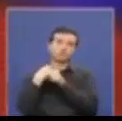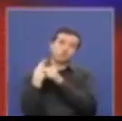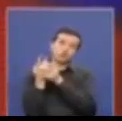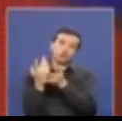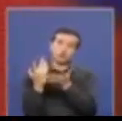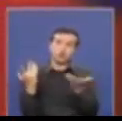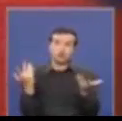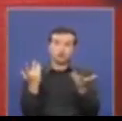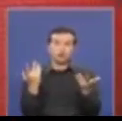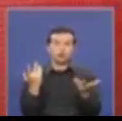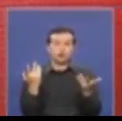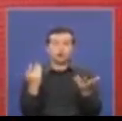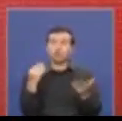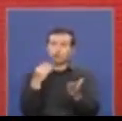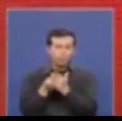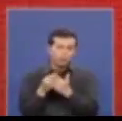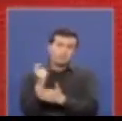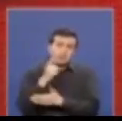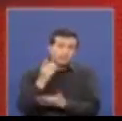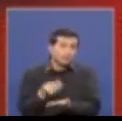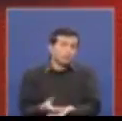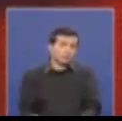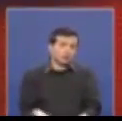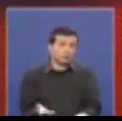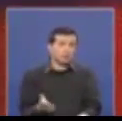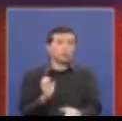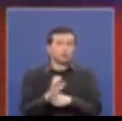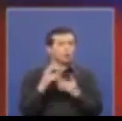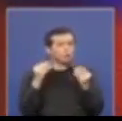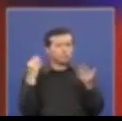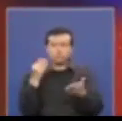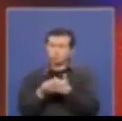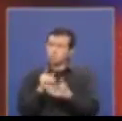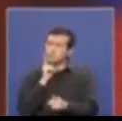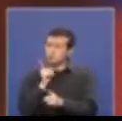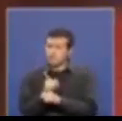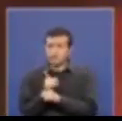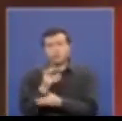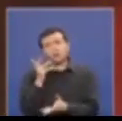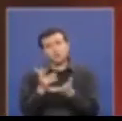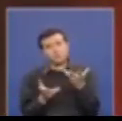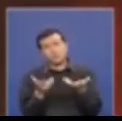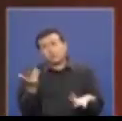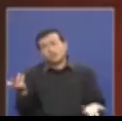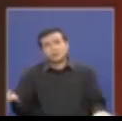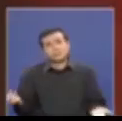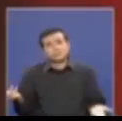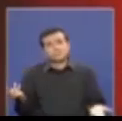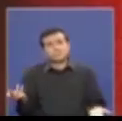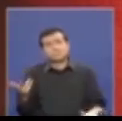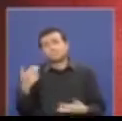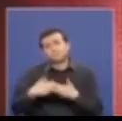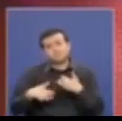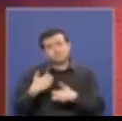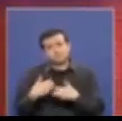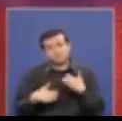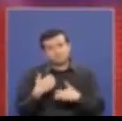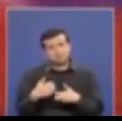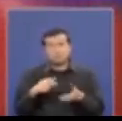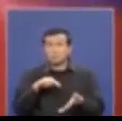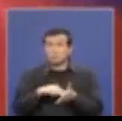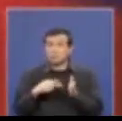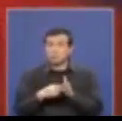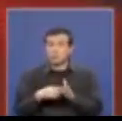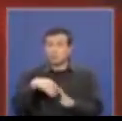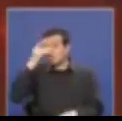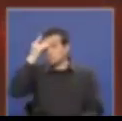nada, no va a haber problema con ninguna compra. Pero como este gobierno ha hecho mucho, por supuesto que puede haber un problema, que no